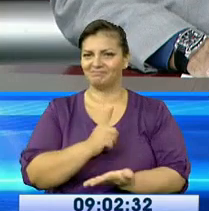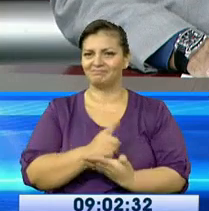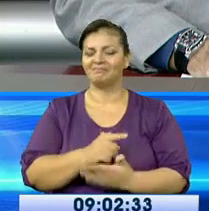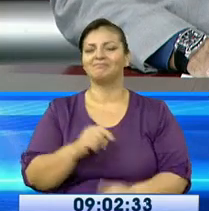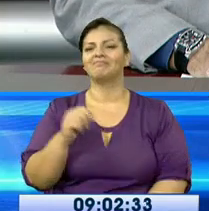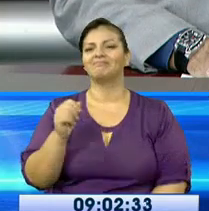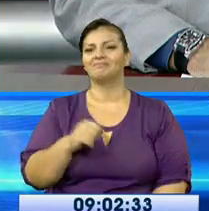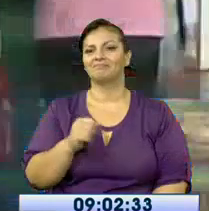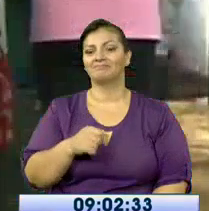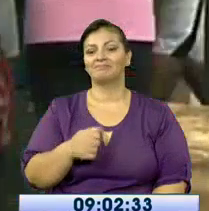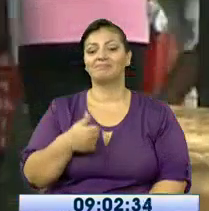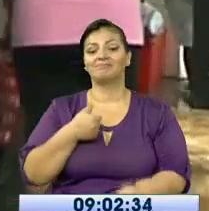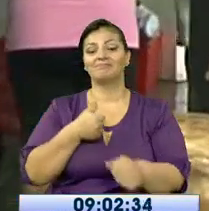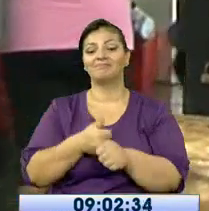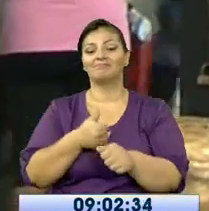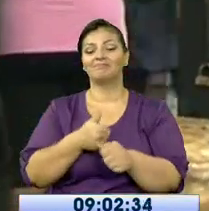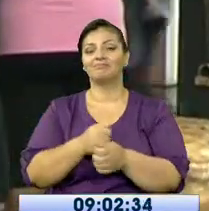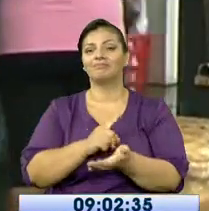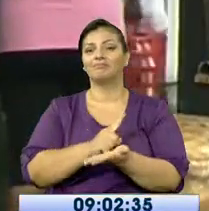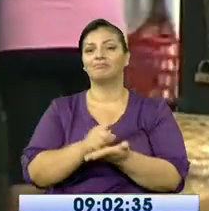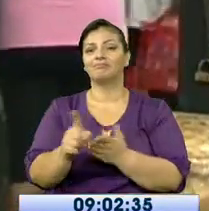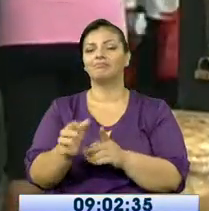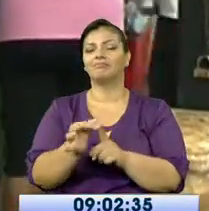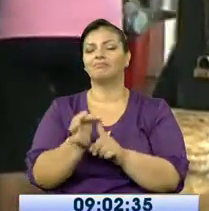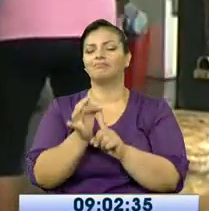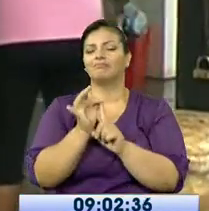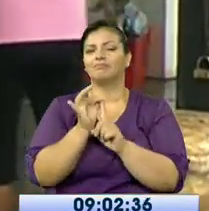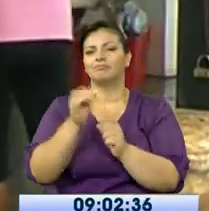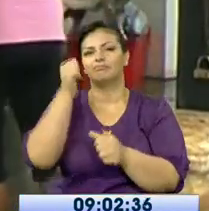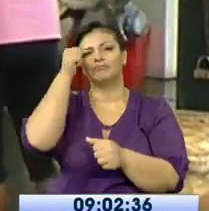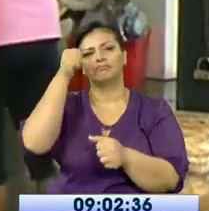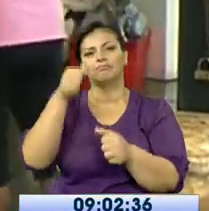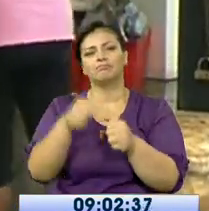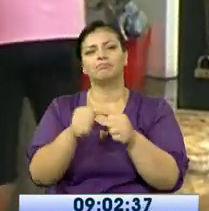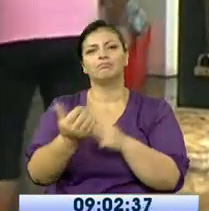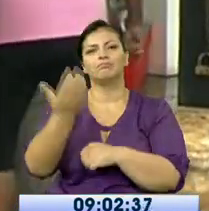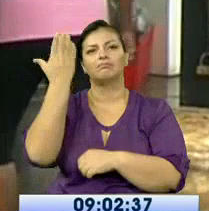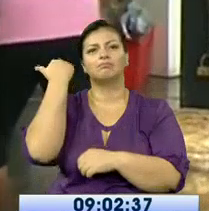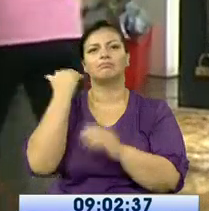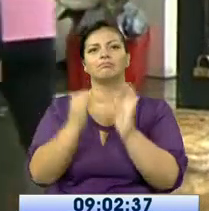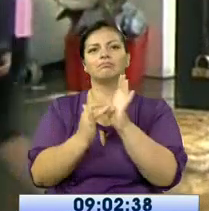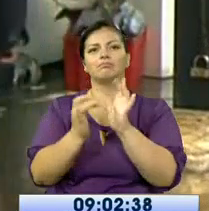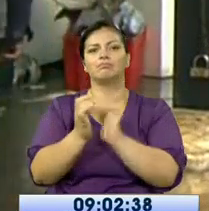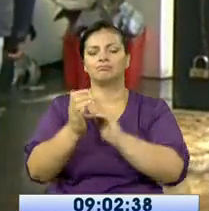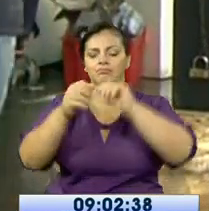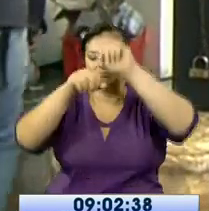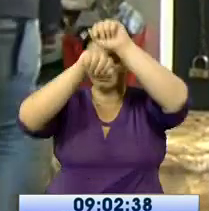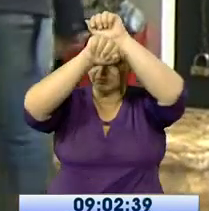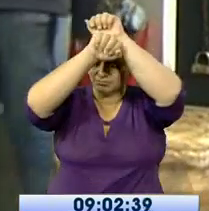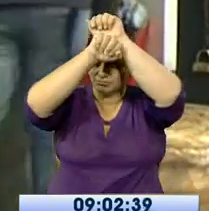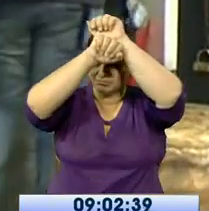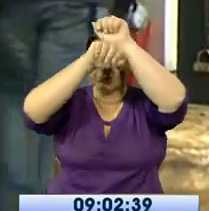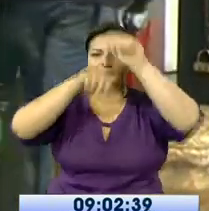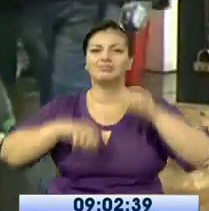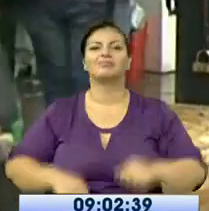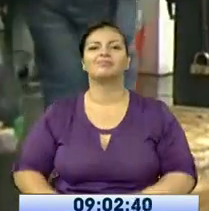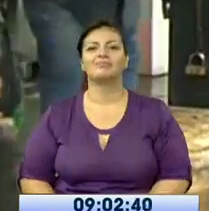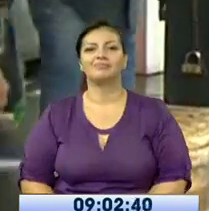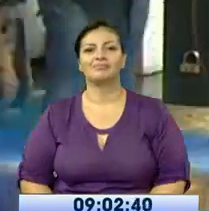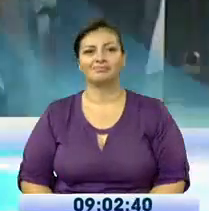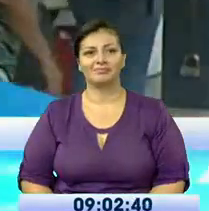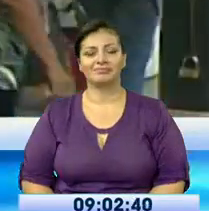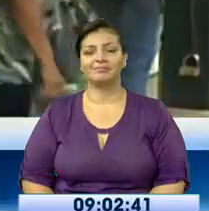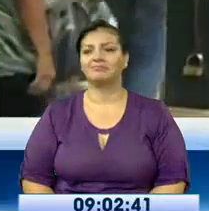que ya falta poquito para la semana santa y claro uno de los Bueno aparte de la del interiorismo que trae consigo de la